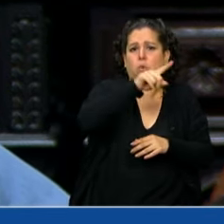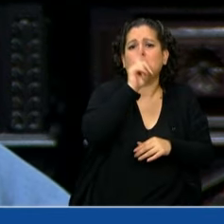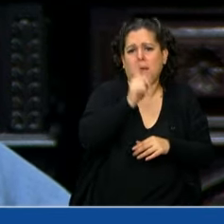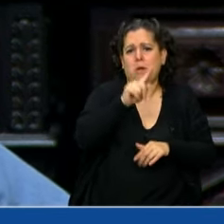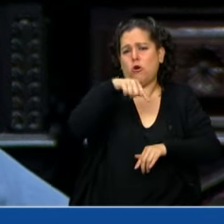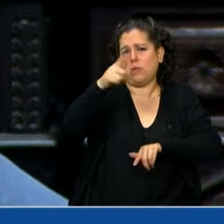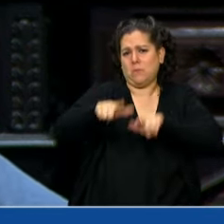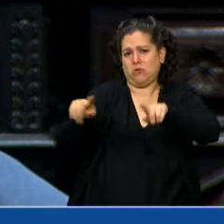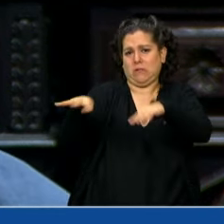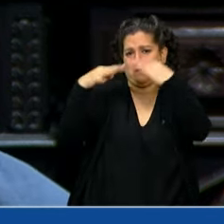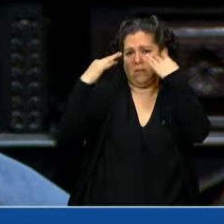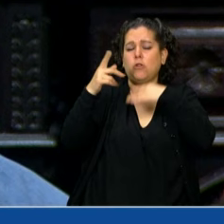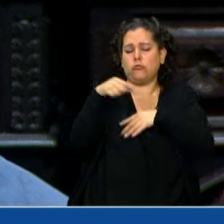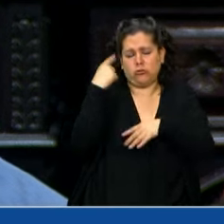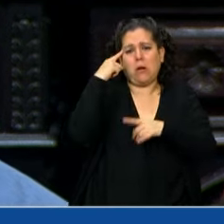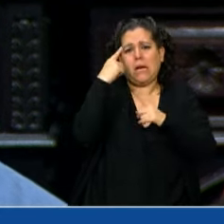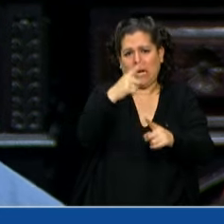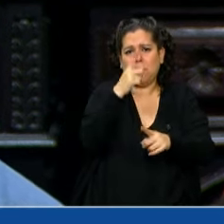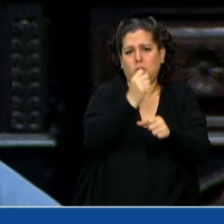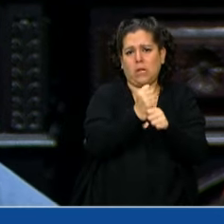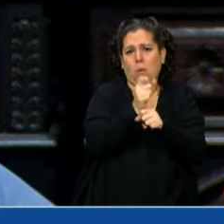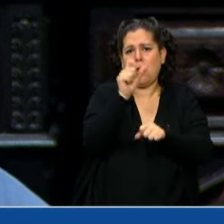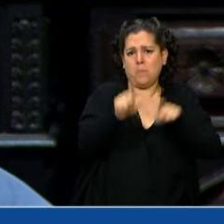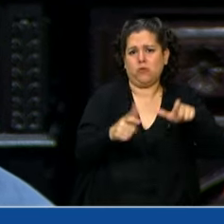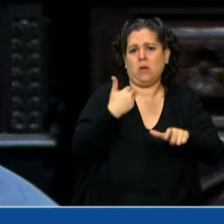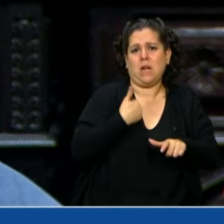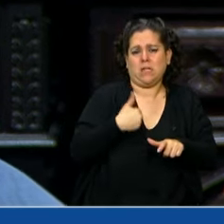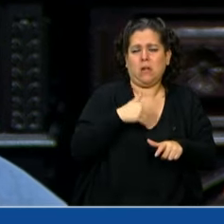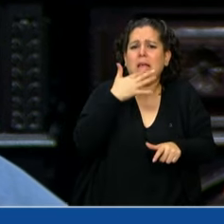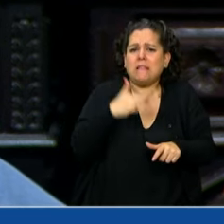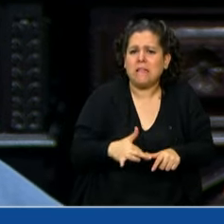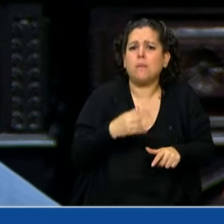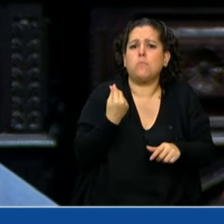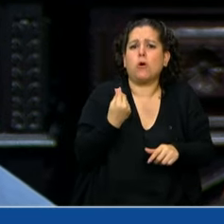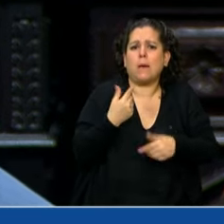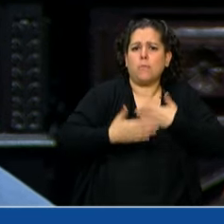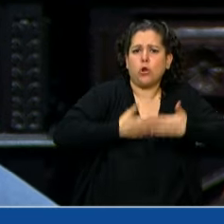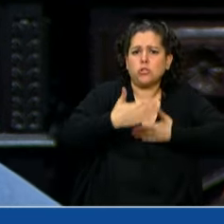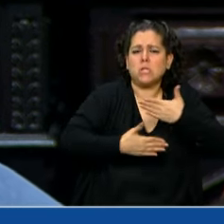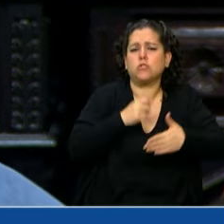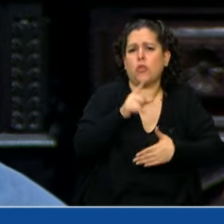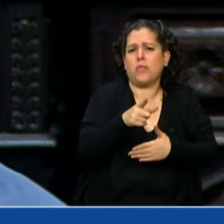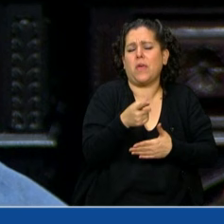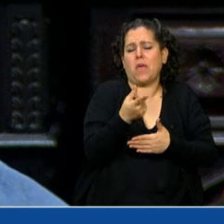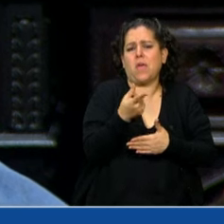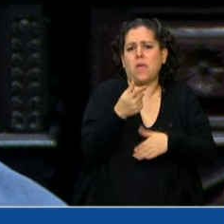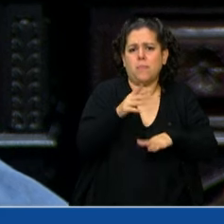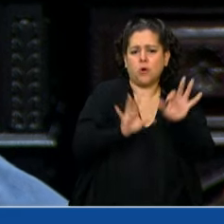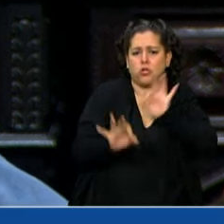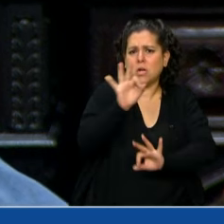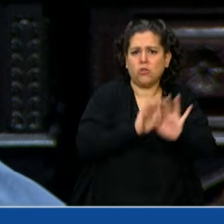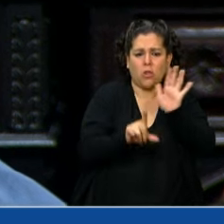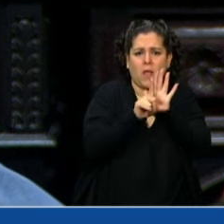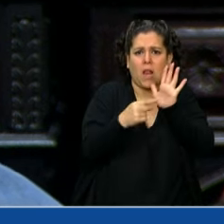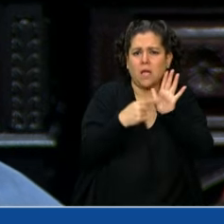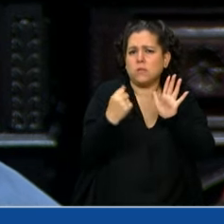escuchando que creemos en el trabajo argentino que nosotros entendemos que el proceso de sustitución de importaciones que presenta este proyecto de ley